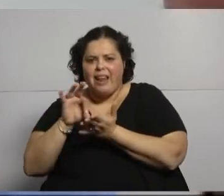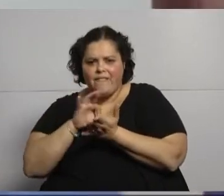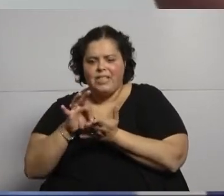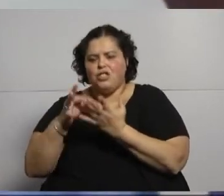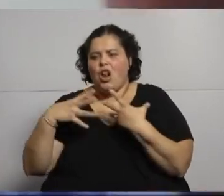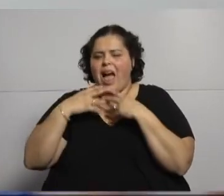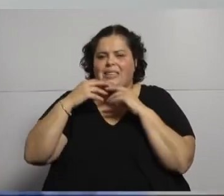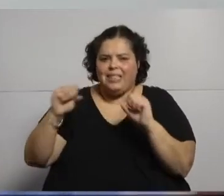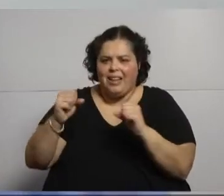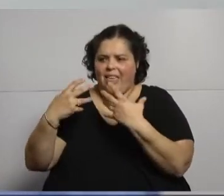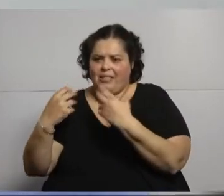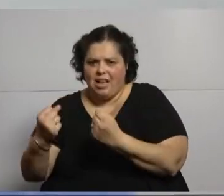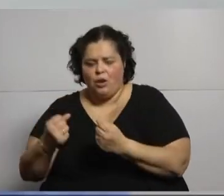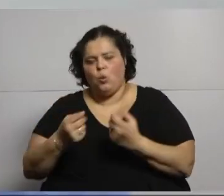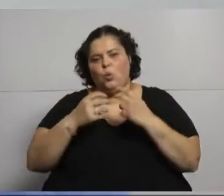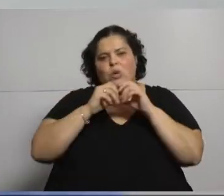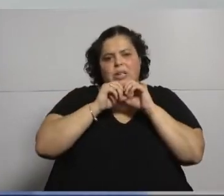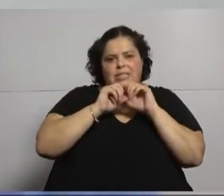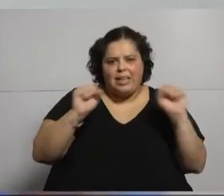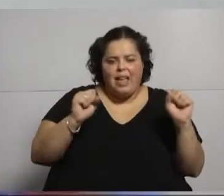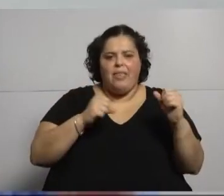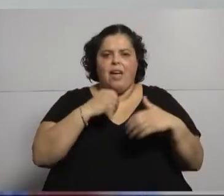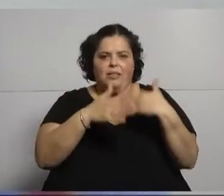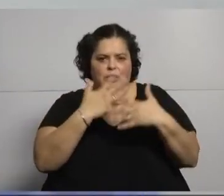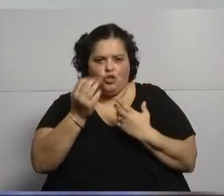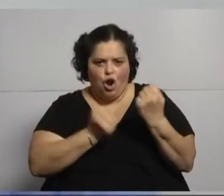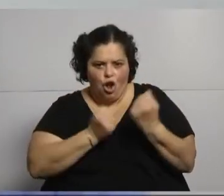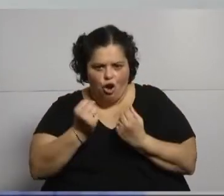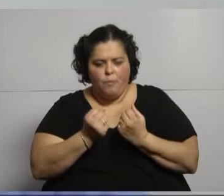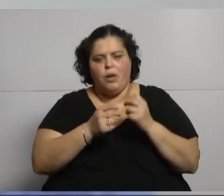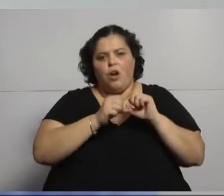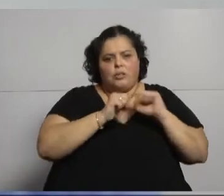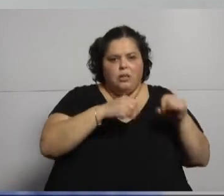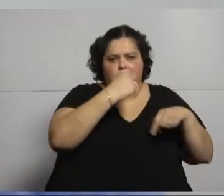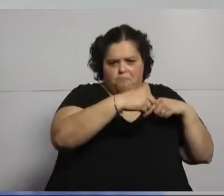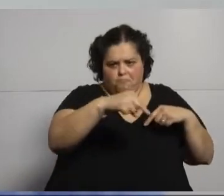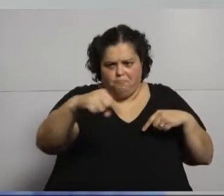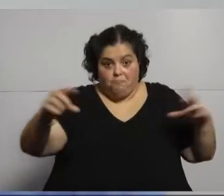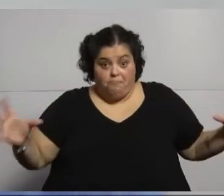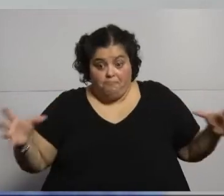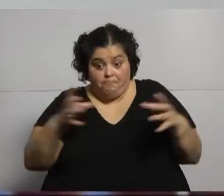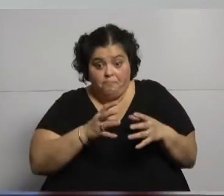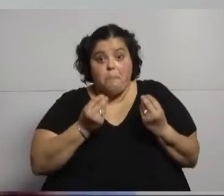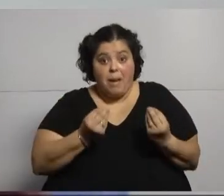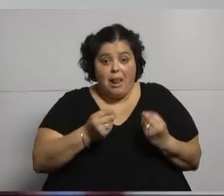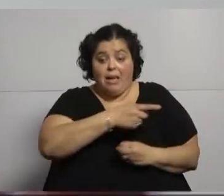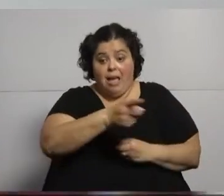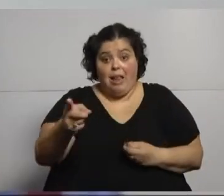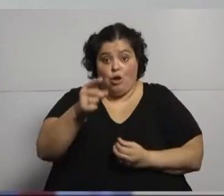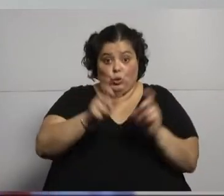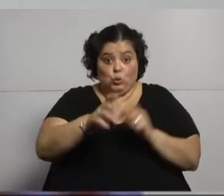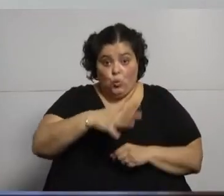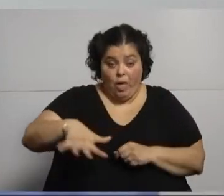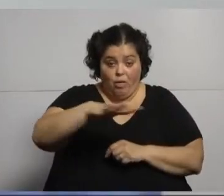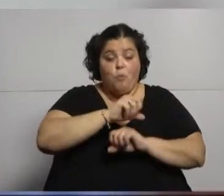Integración Social, la Secretaría de Desarrollo Económico, para que los ciudadanos pudieran acceder a esos beneficios. Tratamos de facilitar la vista